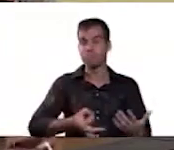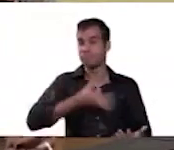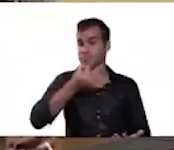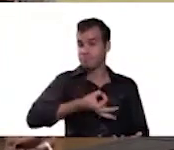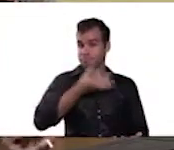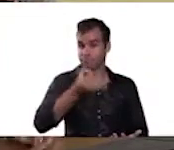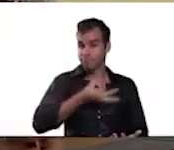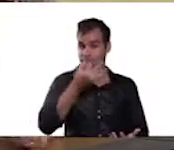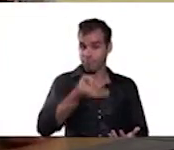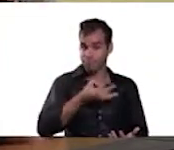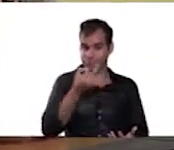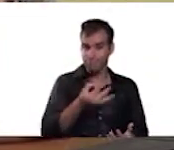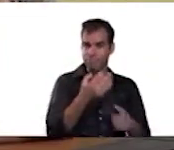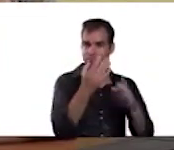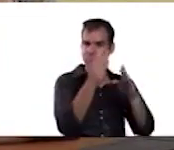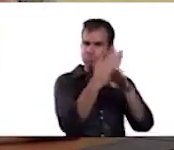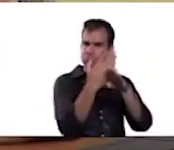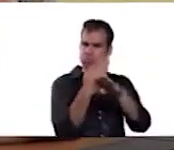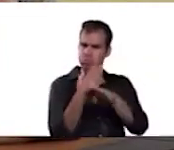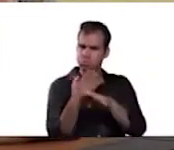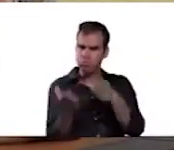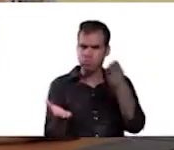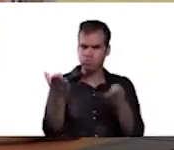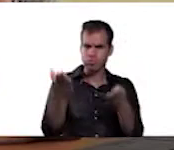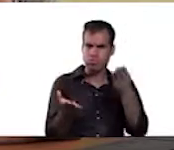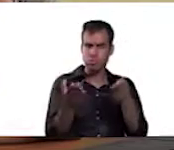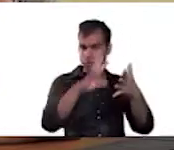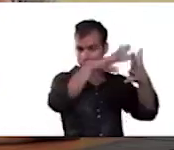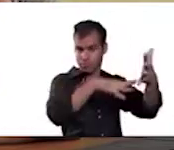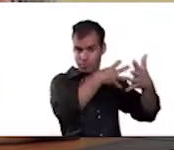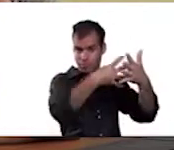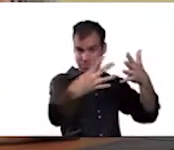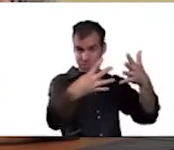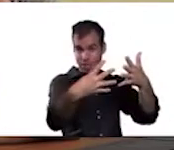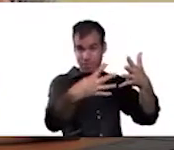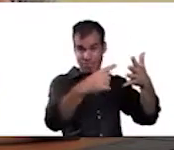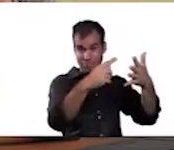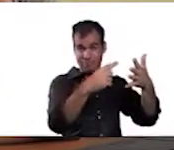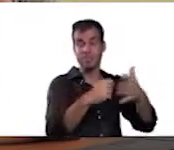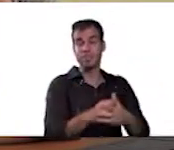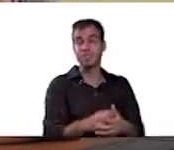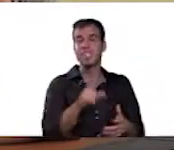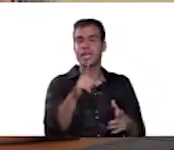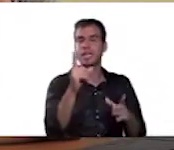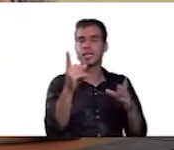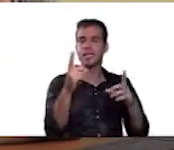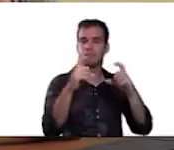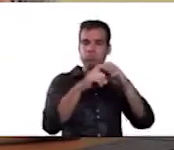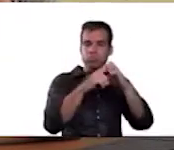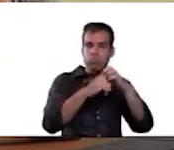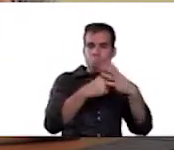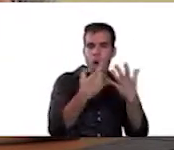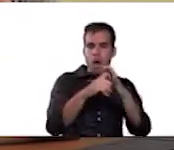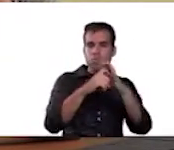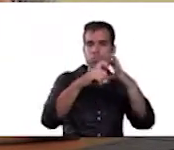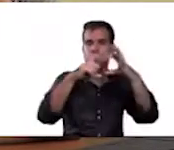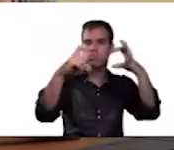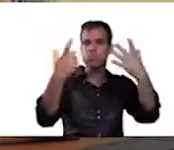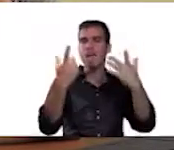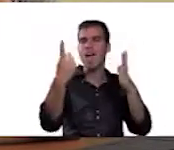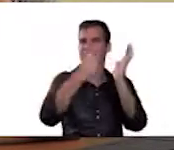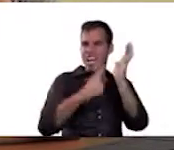explicar la variación en un grupo y en un periodo de la tabla periódica del tamaño del átomo, de la energía de ionización y